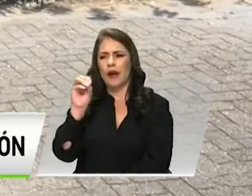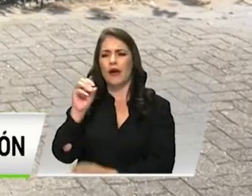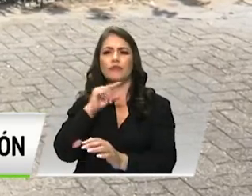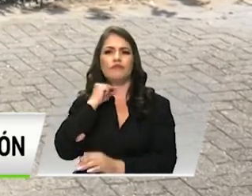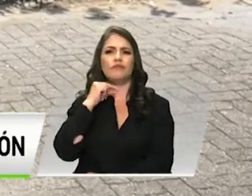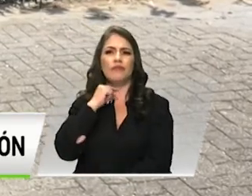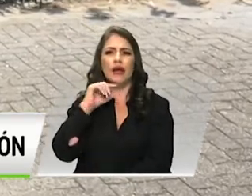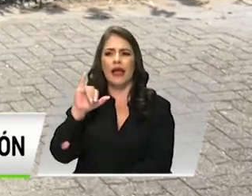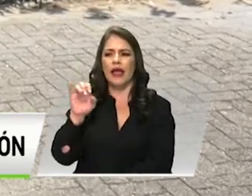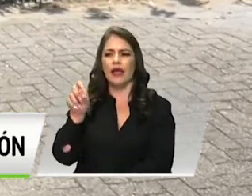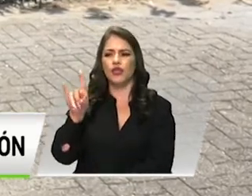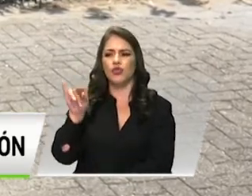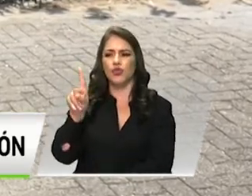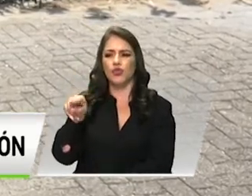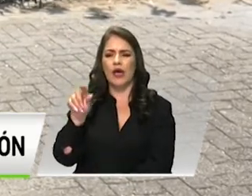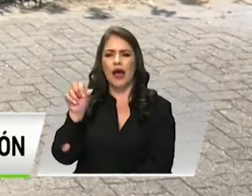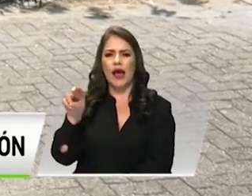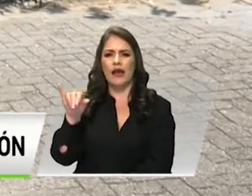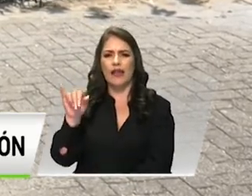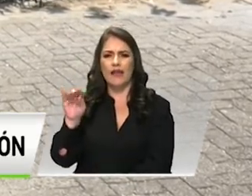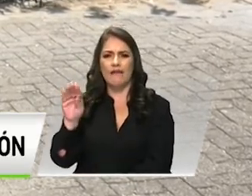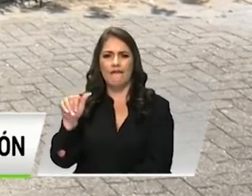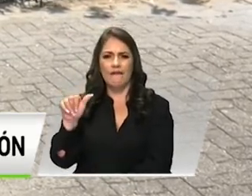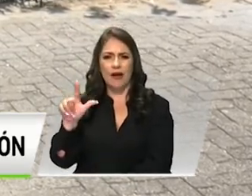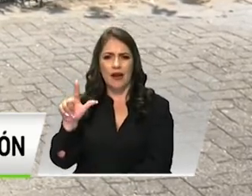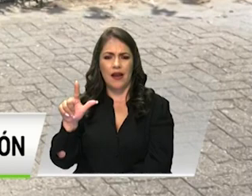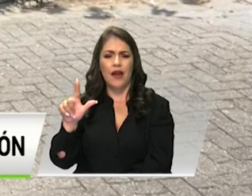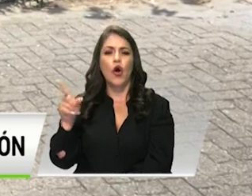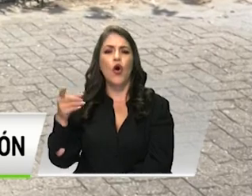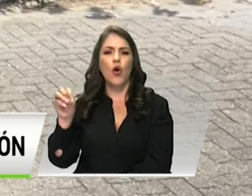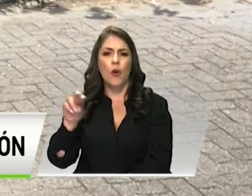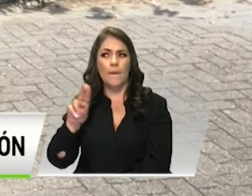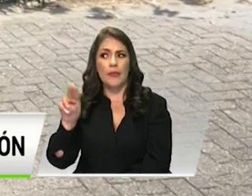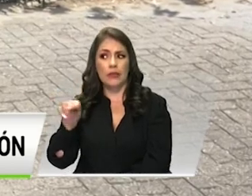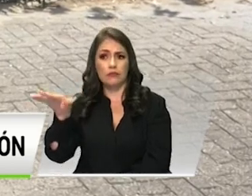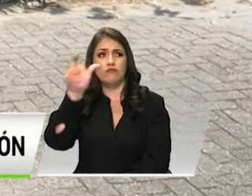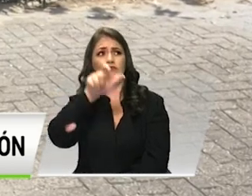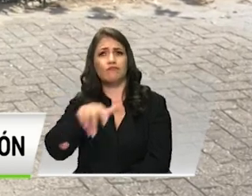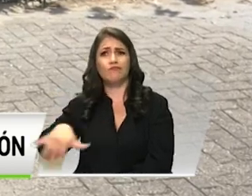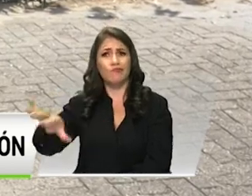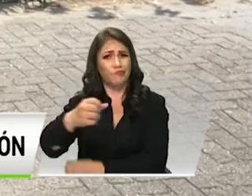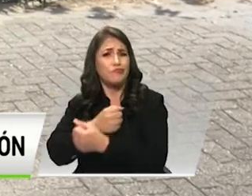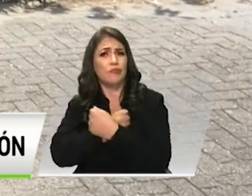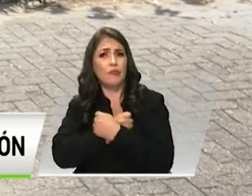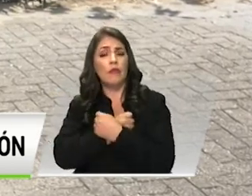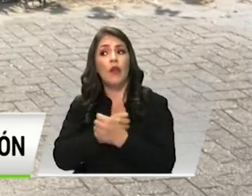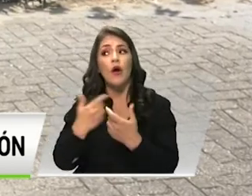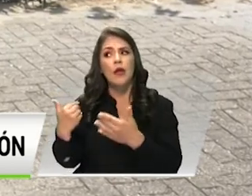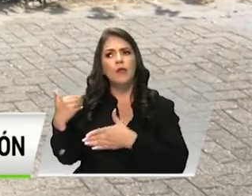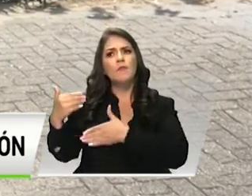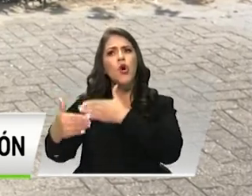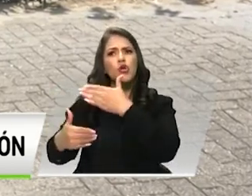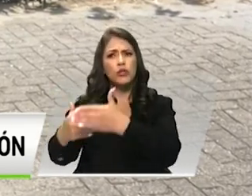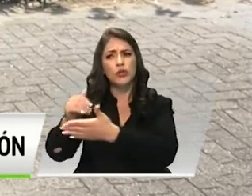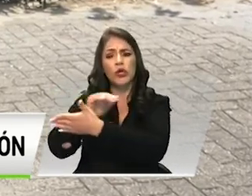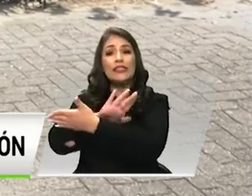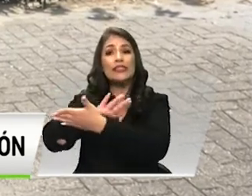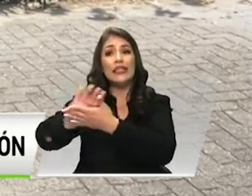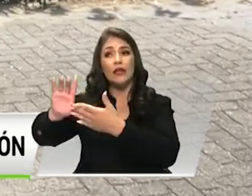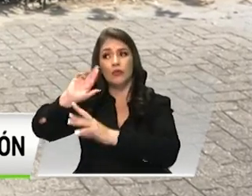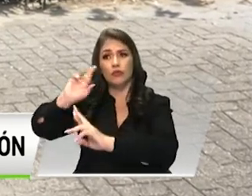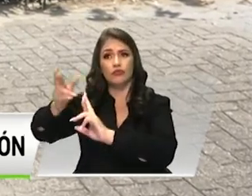la diócesis de Jericó y es un personaje muy querido por la comunidad tarseña. El religioso está en proceso de canonización. A